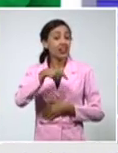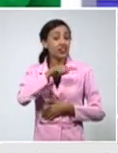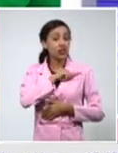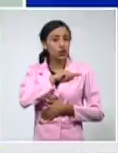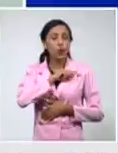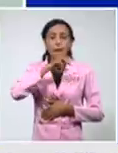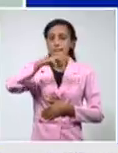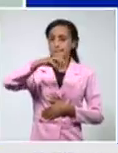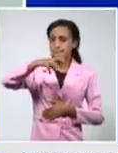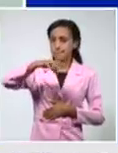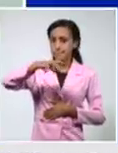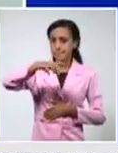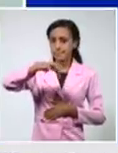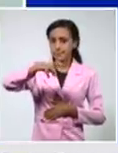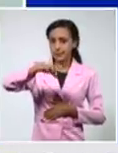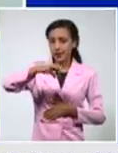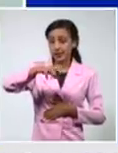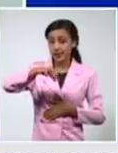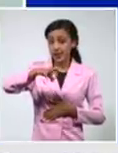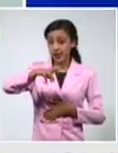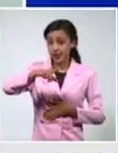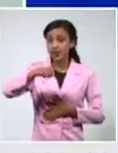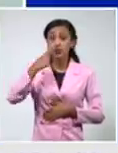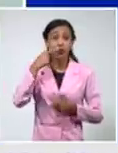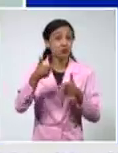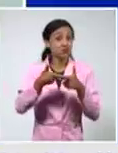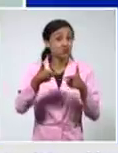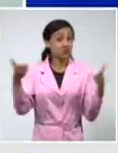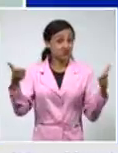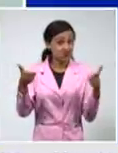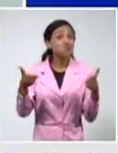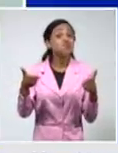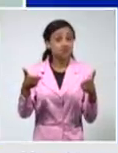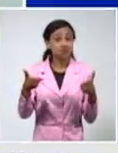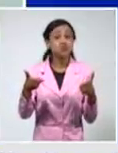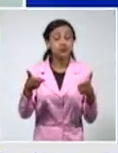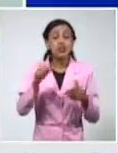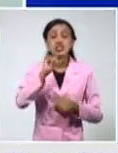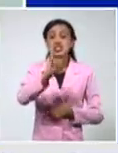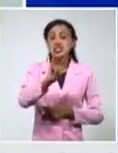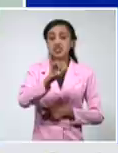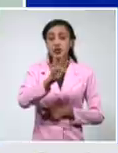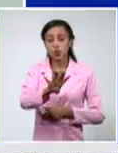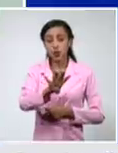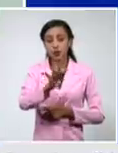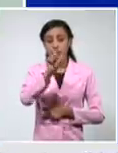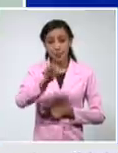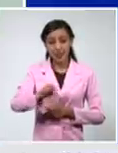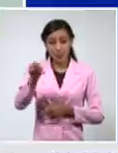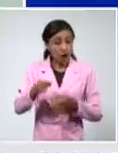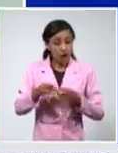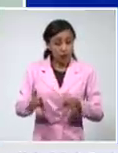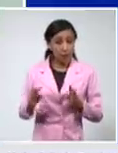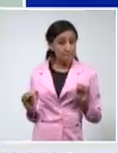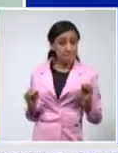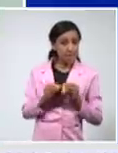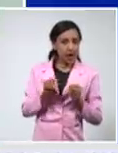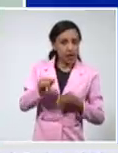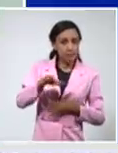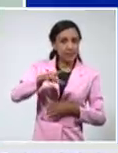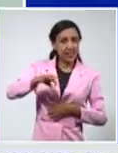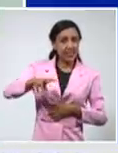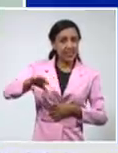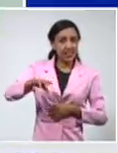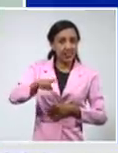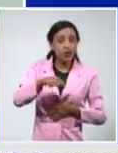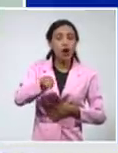Río con una cifra elevada todavía, 64 casos autóctonos, están